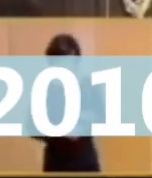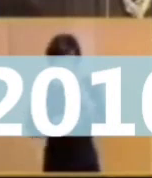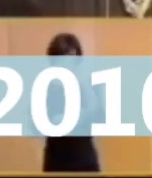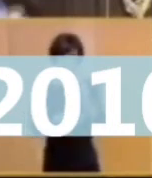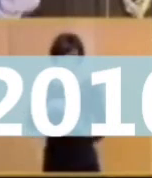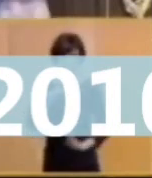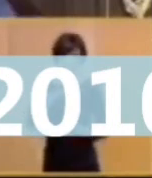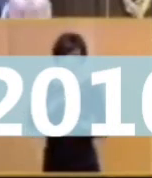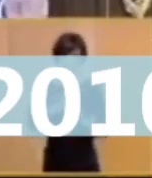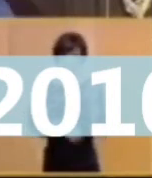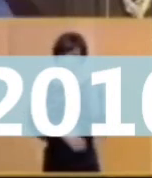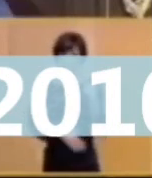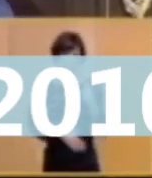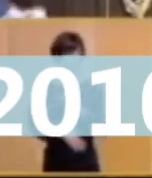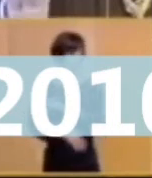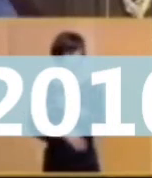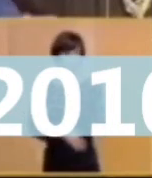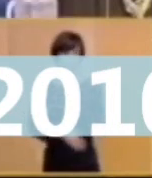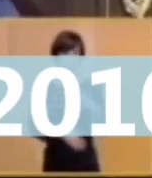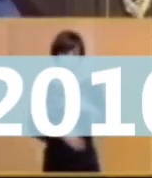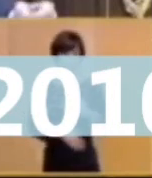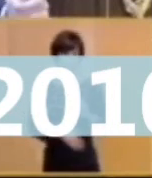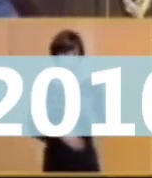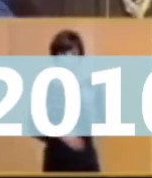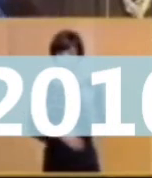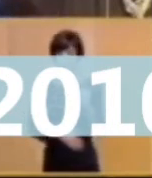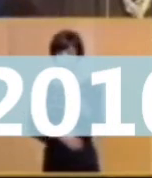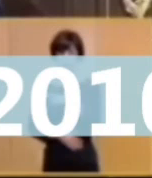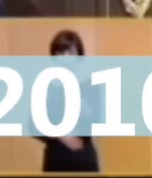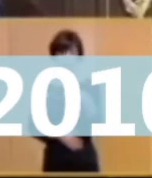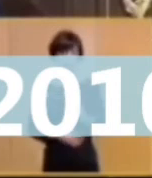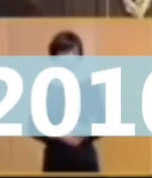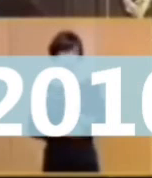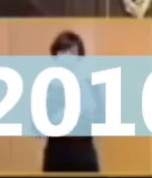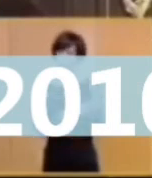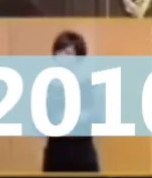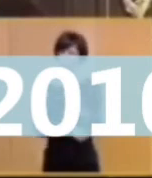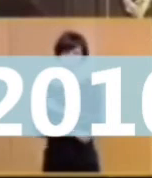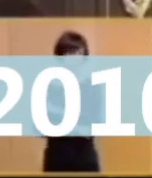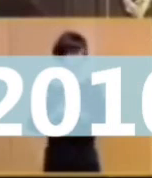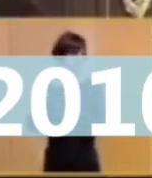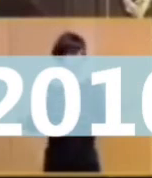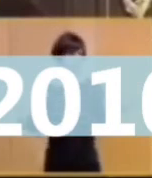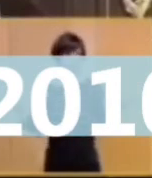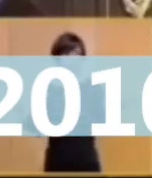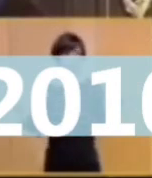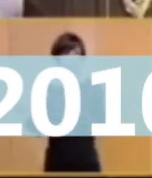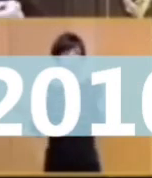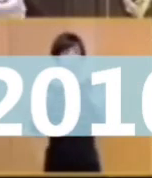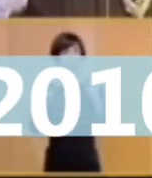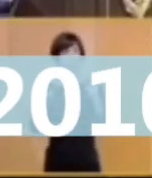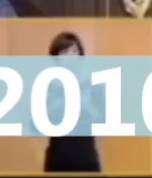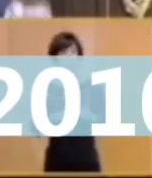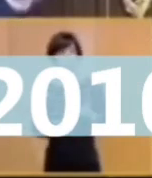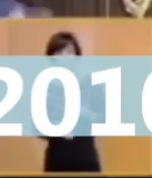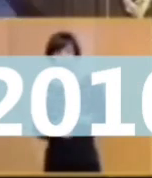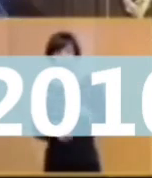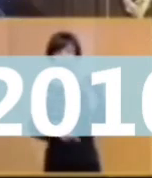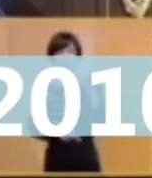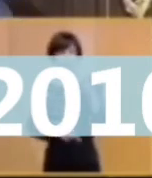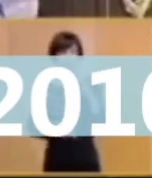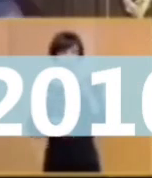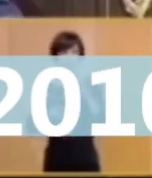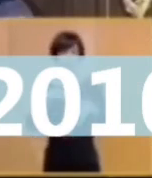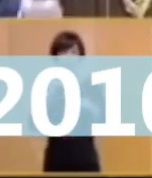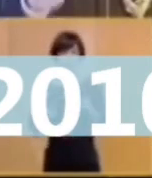pensiones de nuestros jubilados no la voy a apoyar mientras no se modifiquen los gastos que está haciendo la